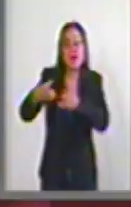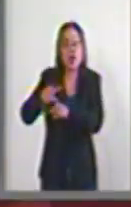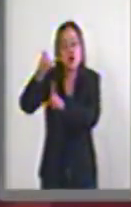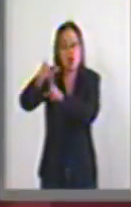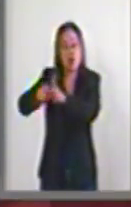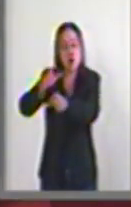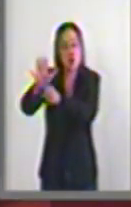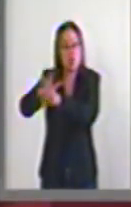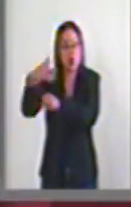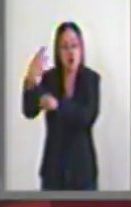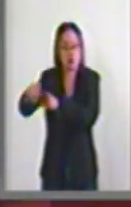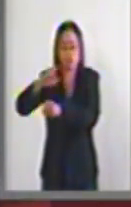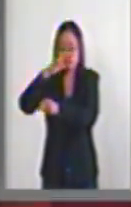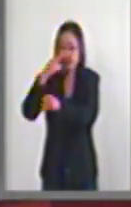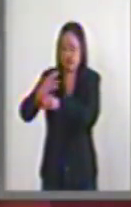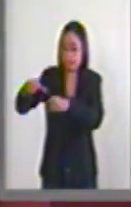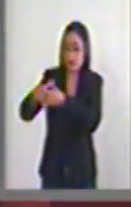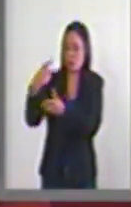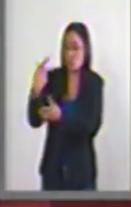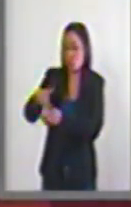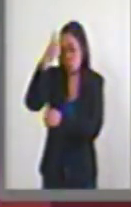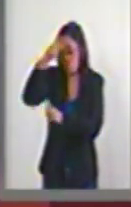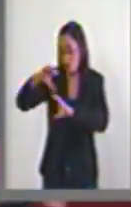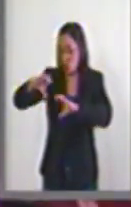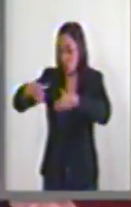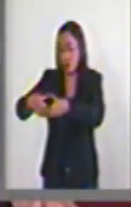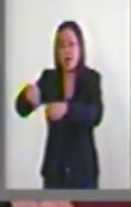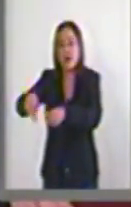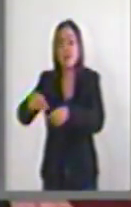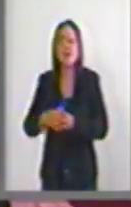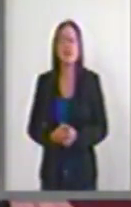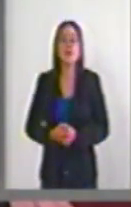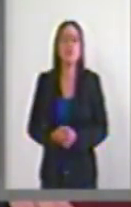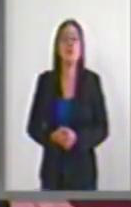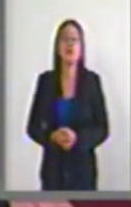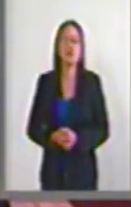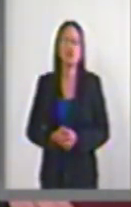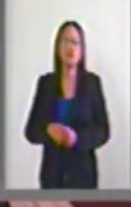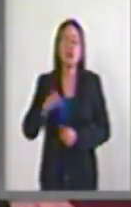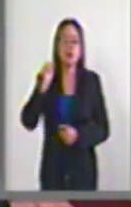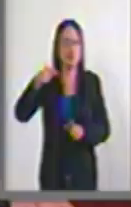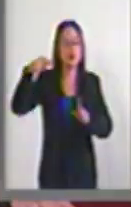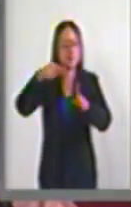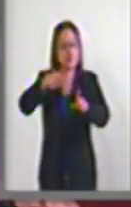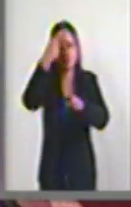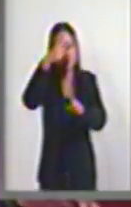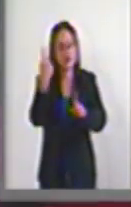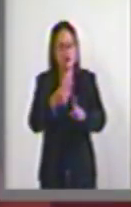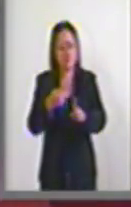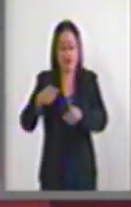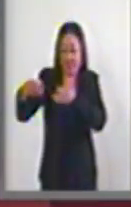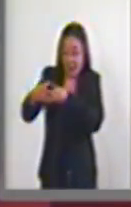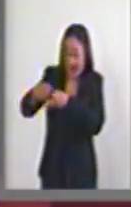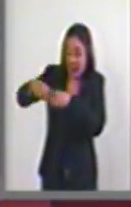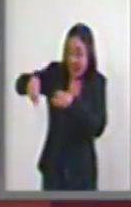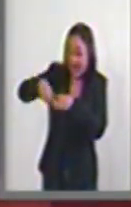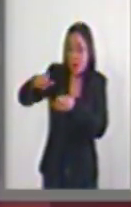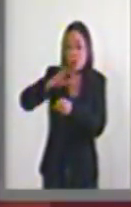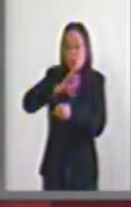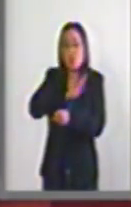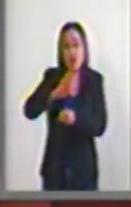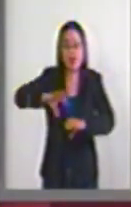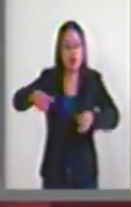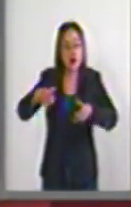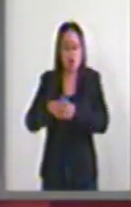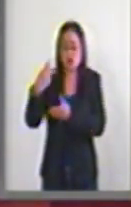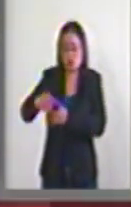personalidad jurídica y patrimonio propio. Esto con la finalidad de que el abogado de la nación y toda la institución